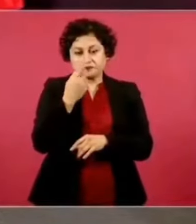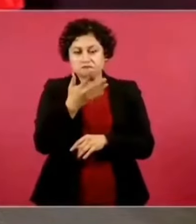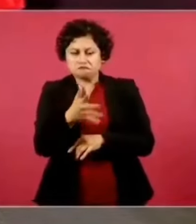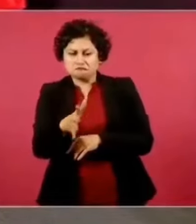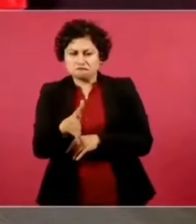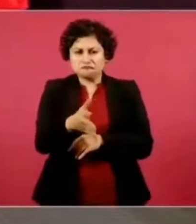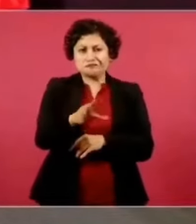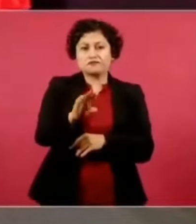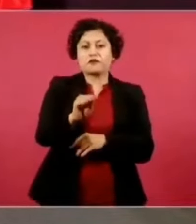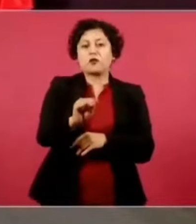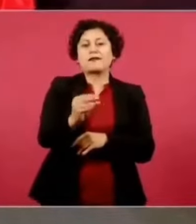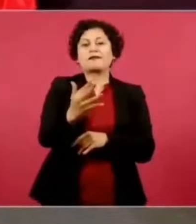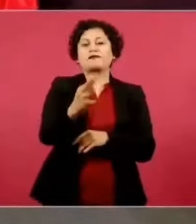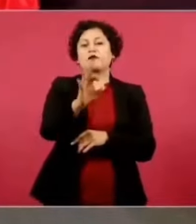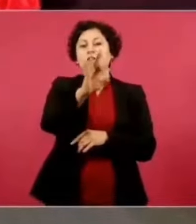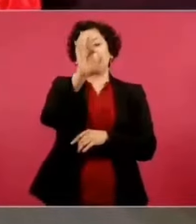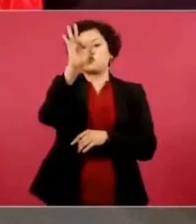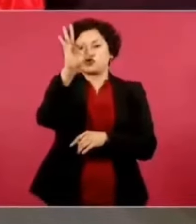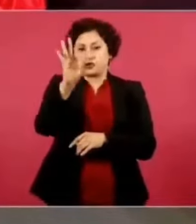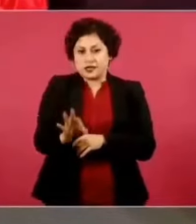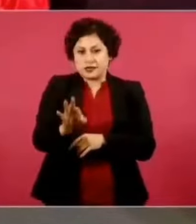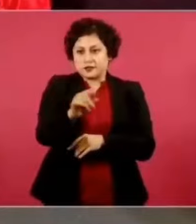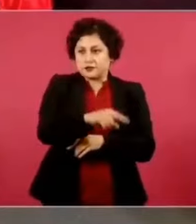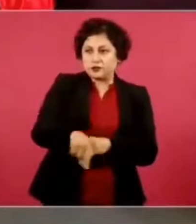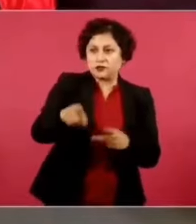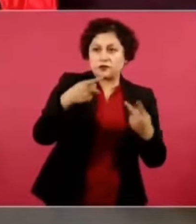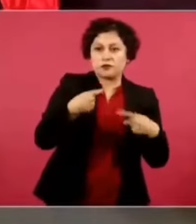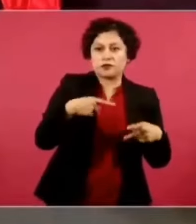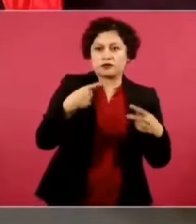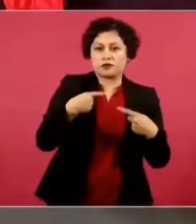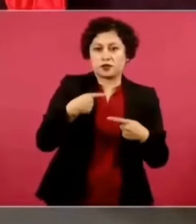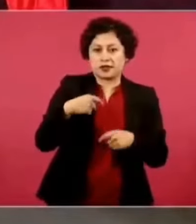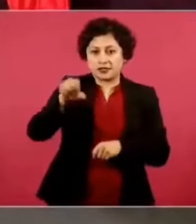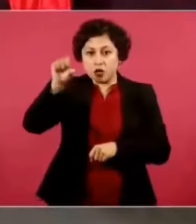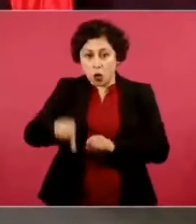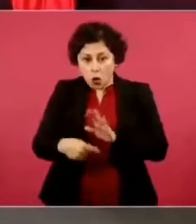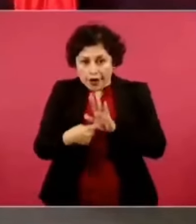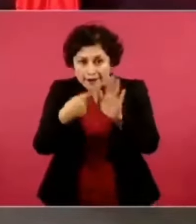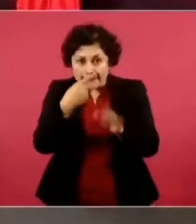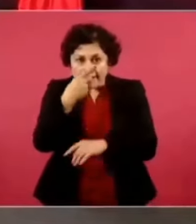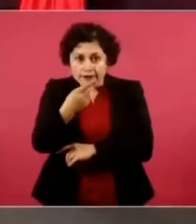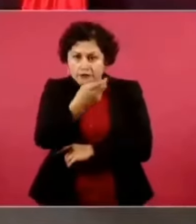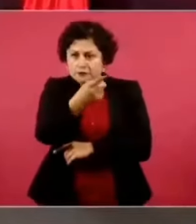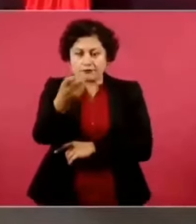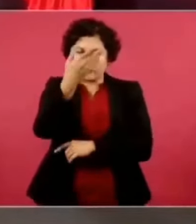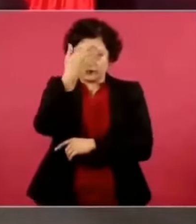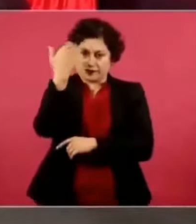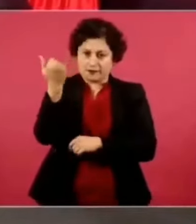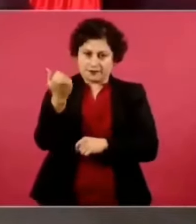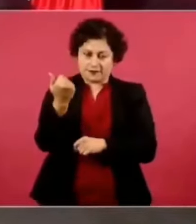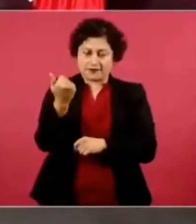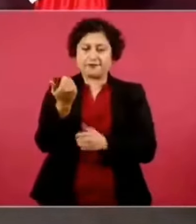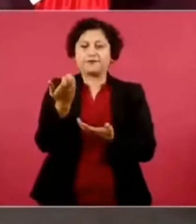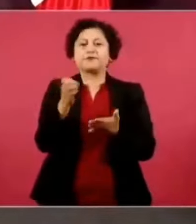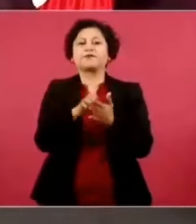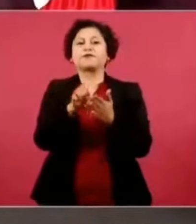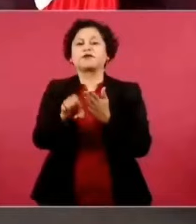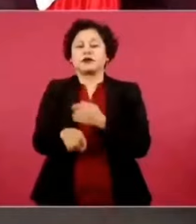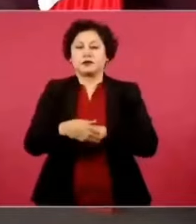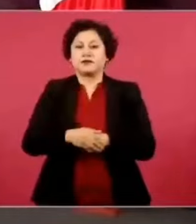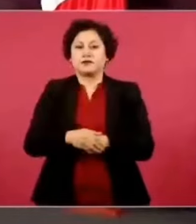no sabía lo que dijimos hoy, que García Luna comenzó en el CISEN.